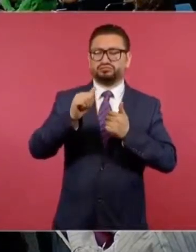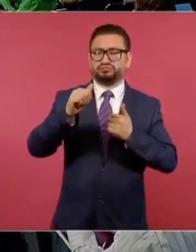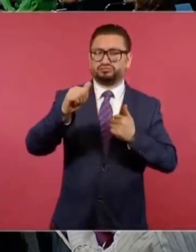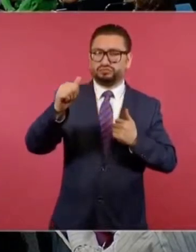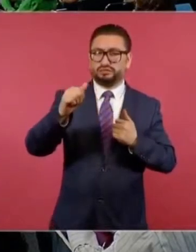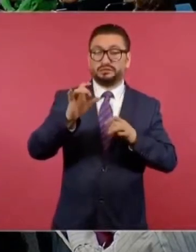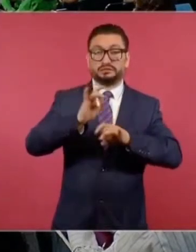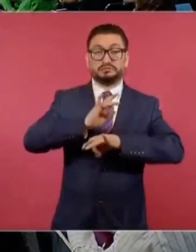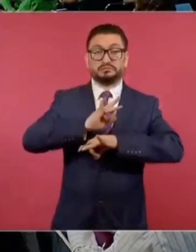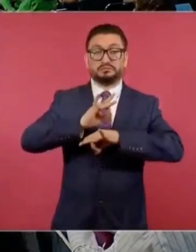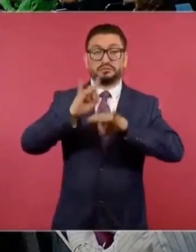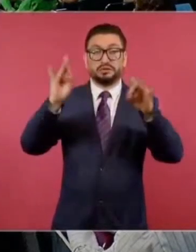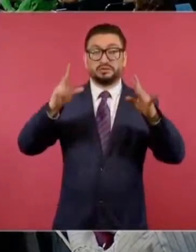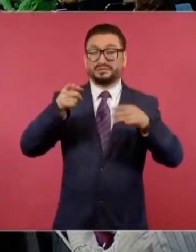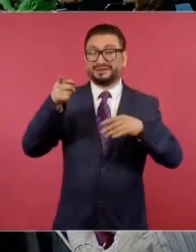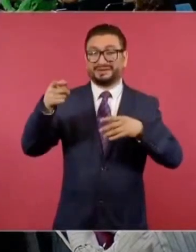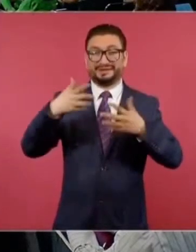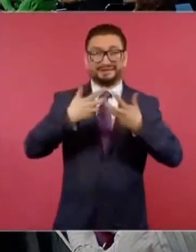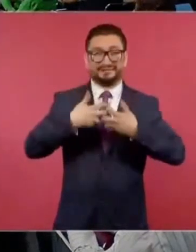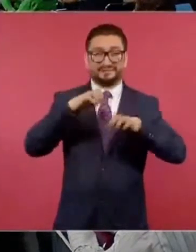encuestadora,